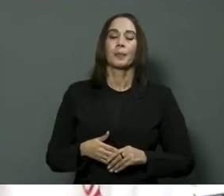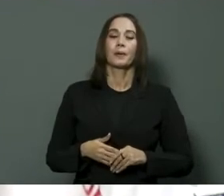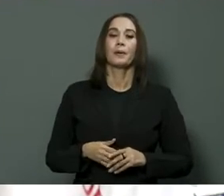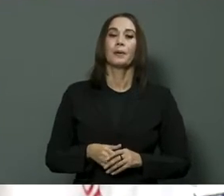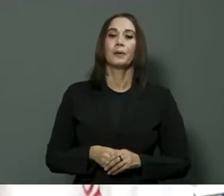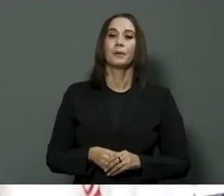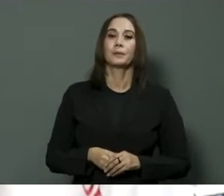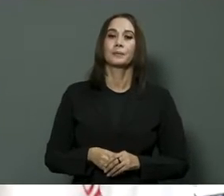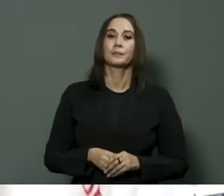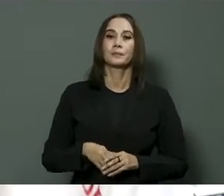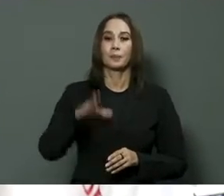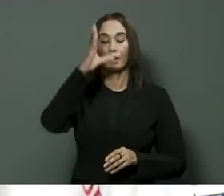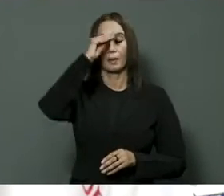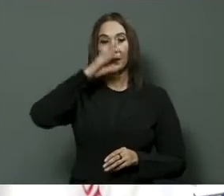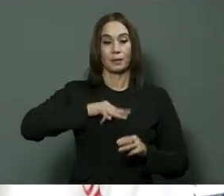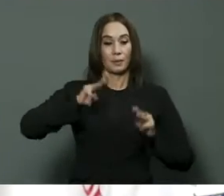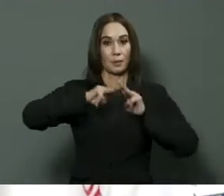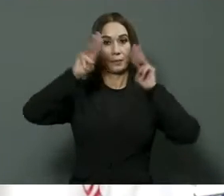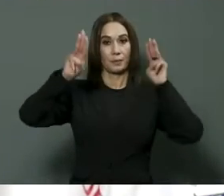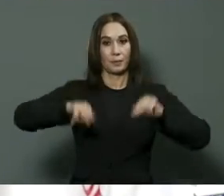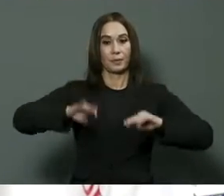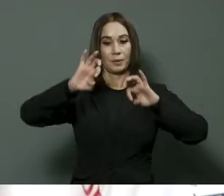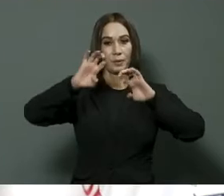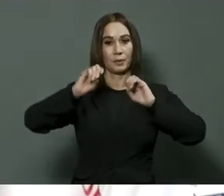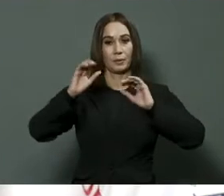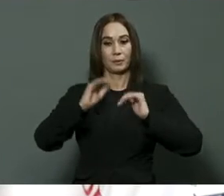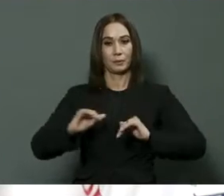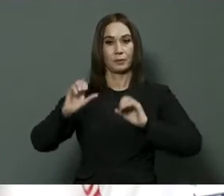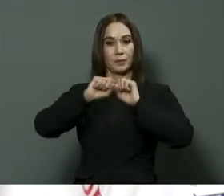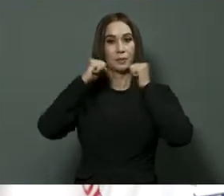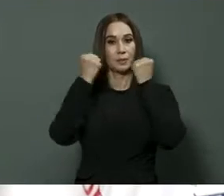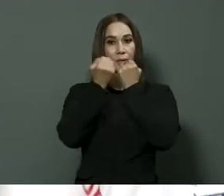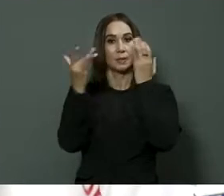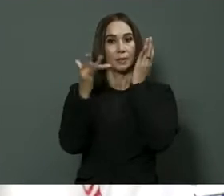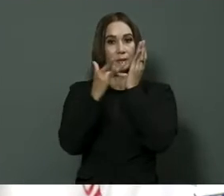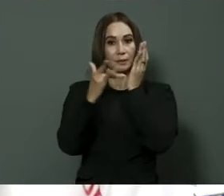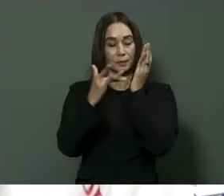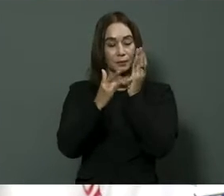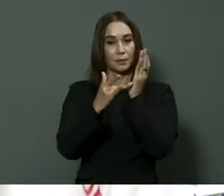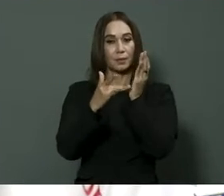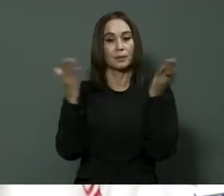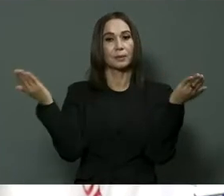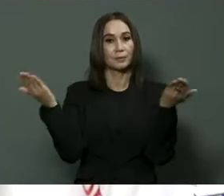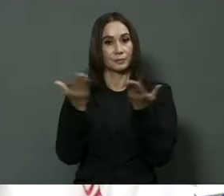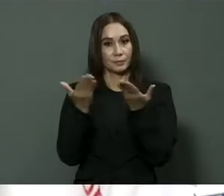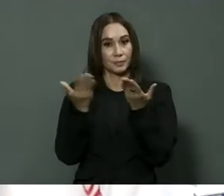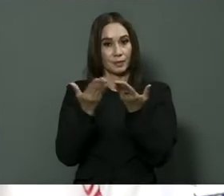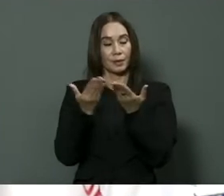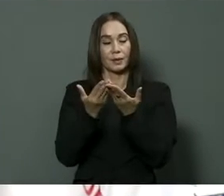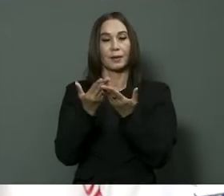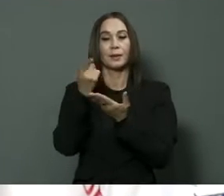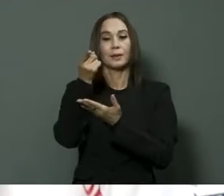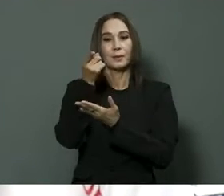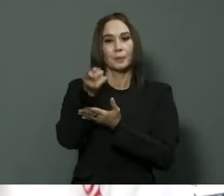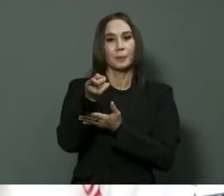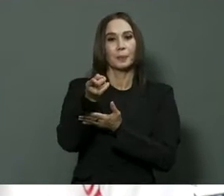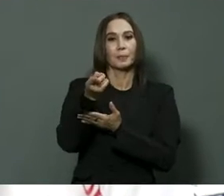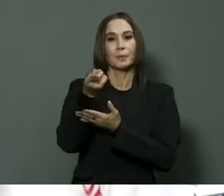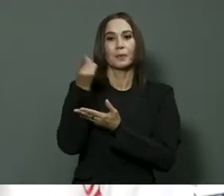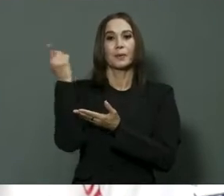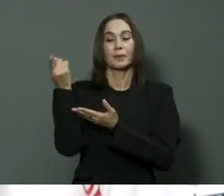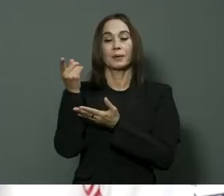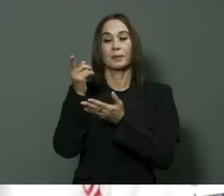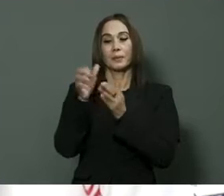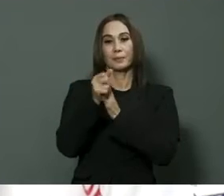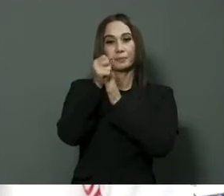El señor Ministro de Educación Superior, Ciencia y Tecnología, quien está también en su doble función, porque fue rector